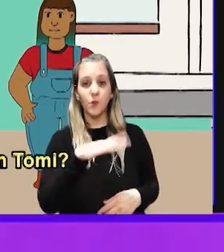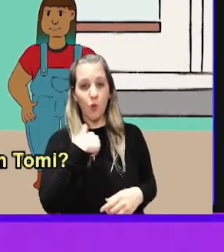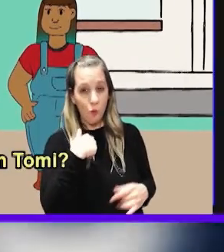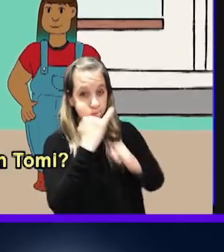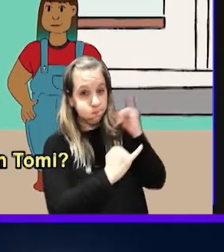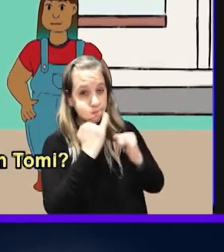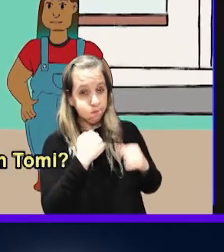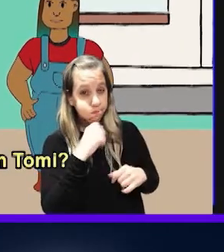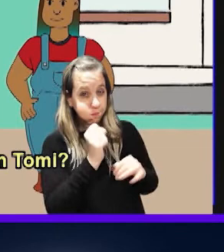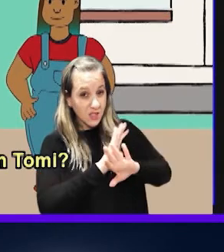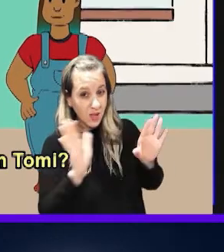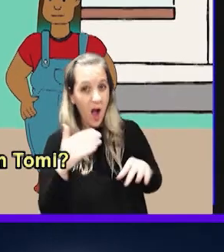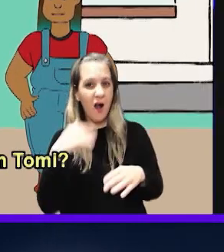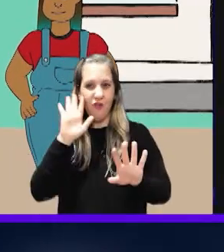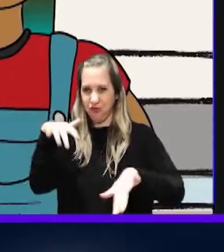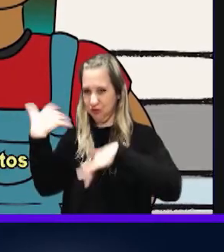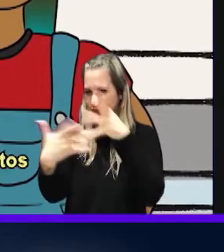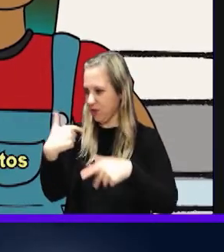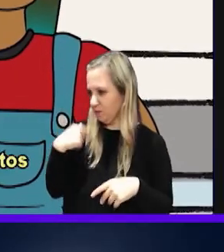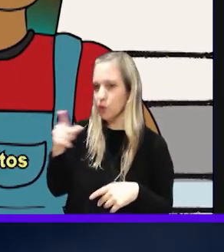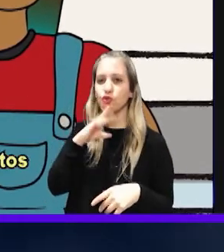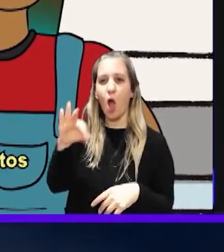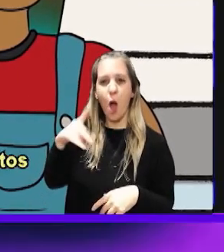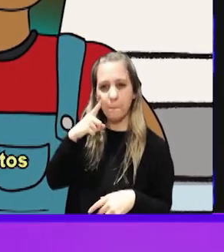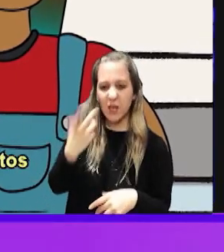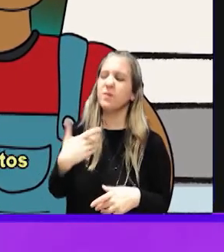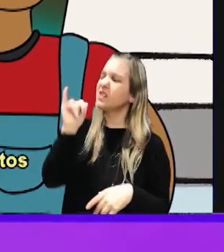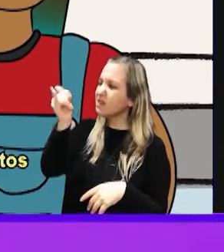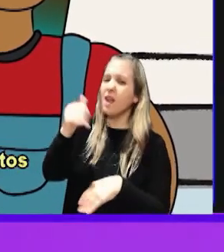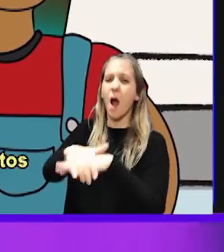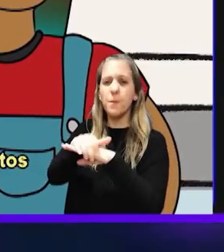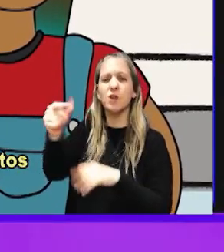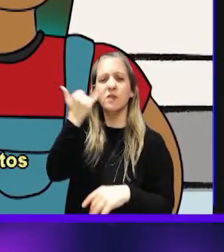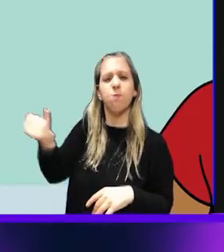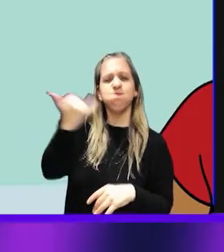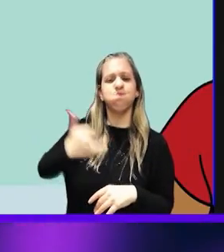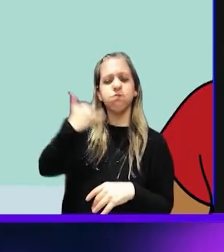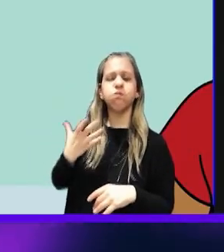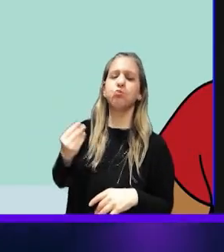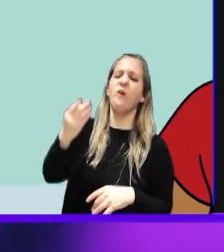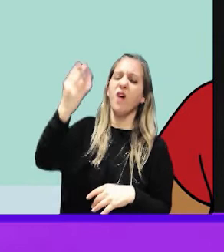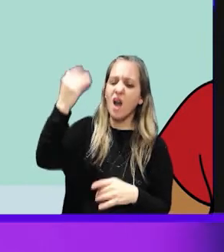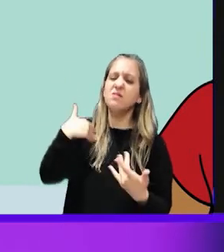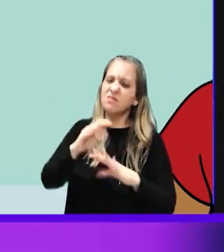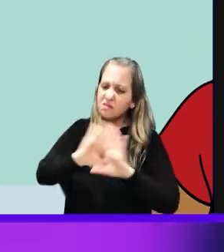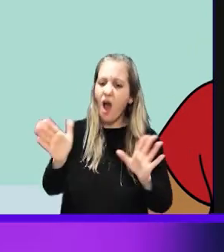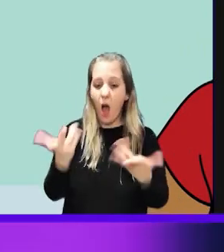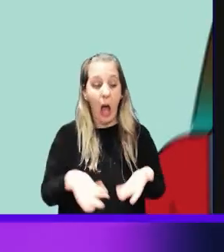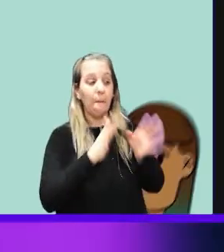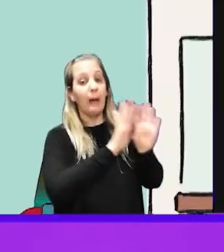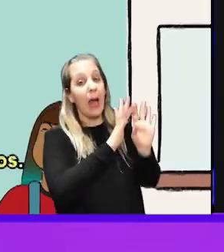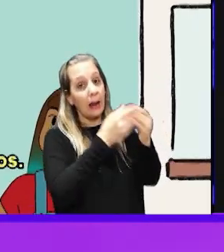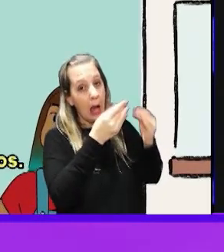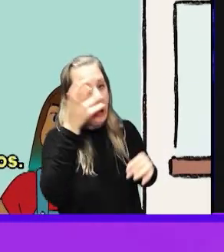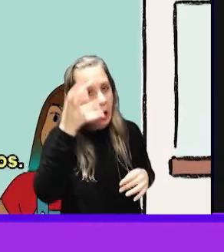que, bueno, que todos estamos en esta situación en algún punto. Y bueno, obviamente desde los jóvenes tuvimos una comisión de materiales donde